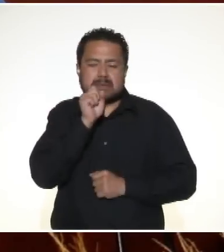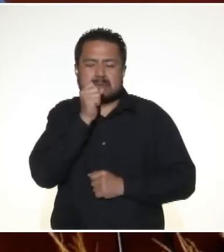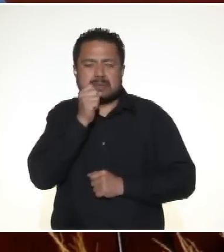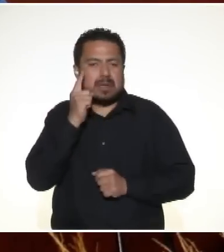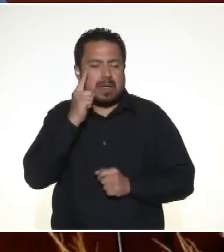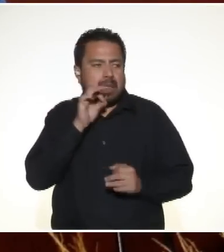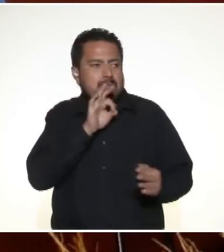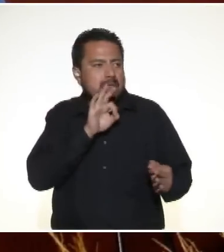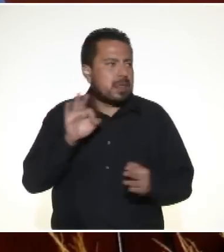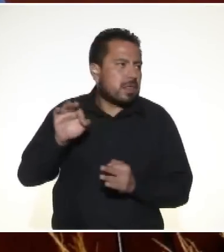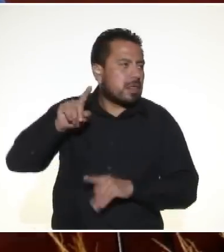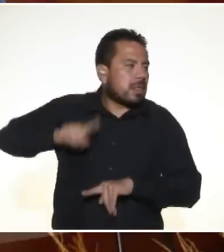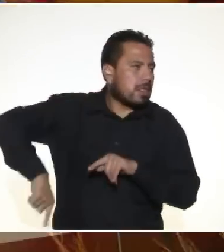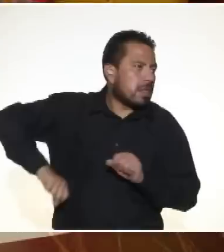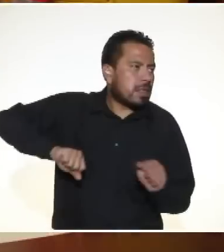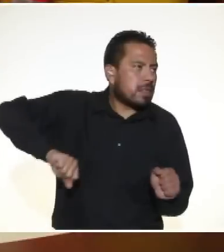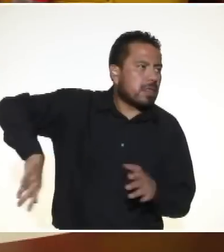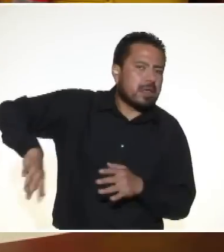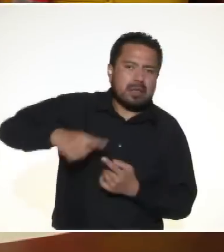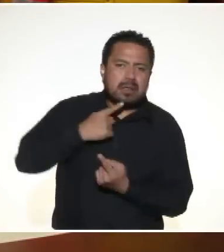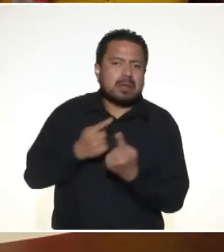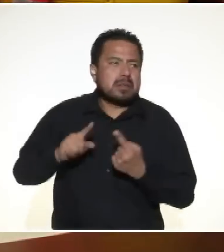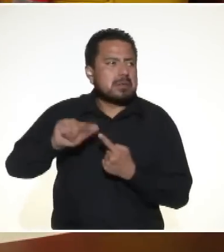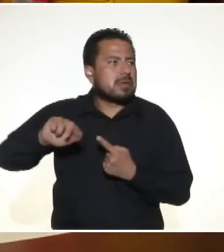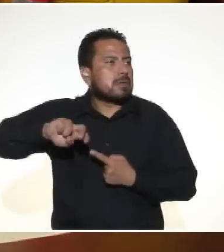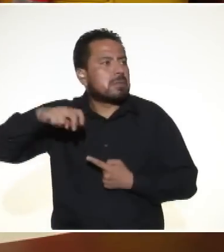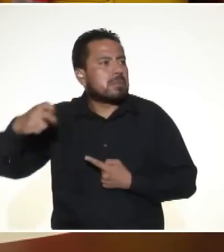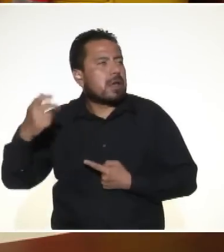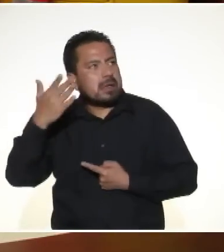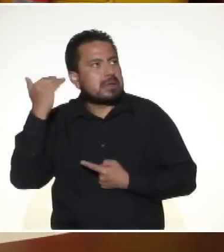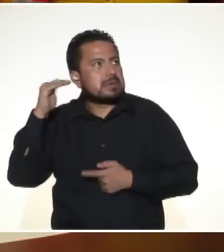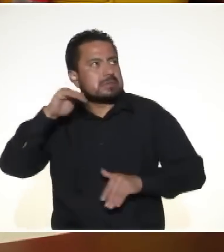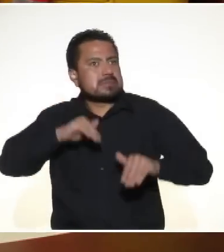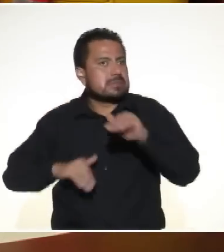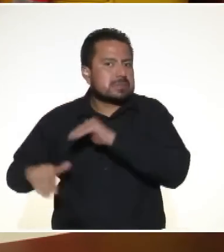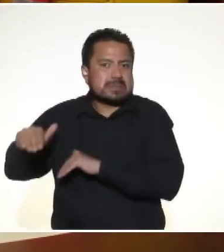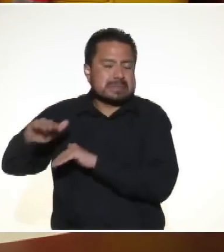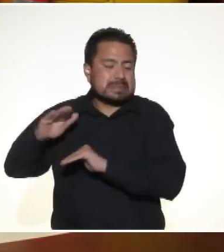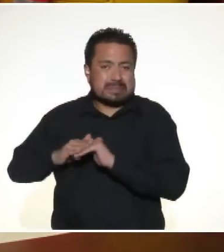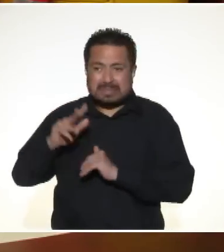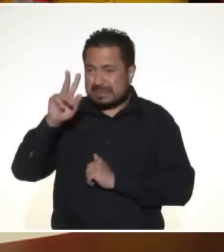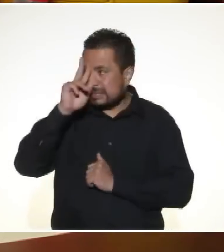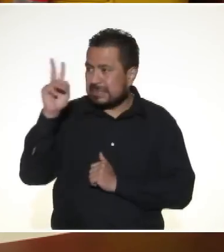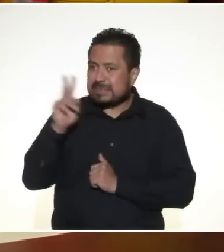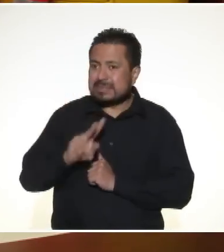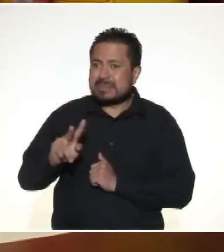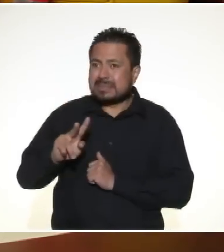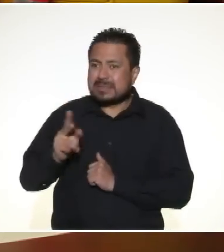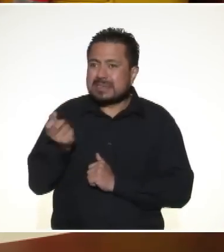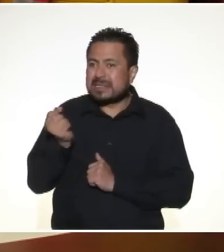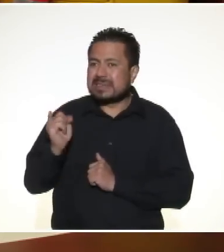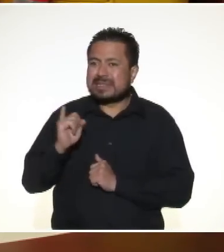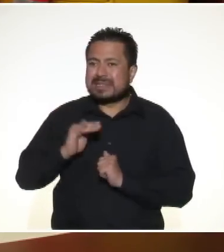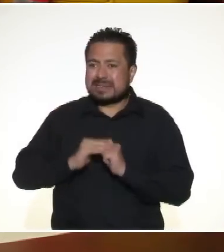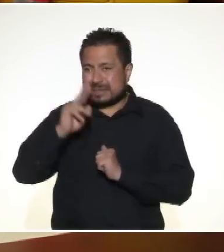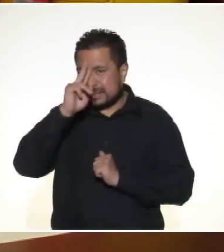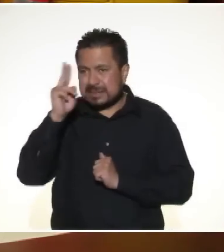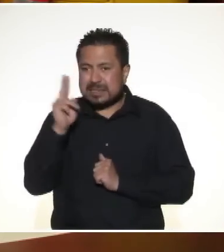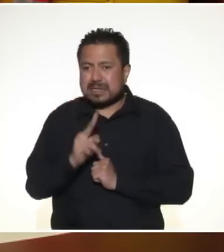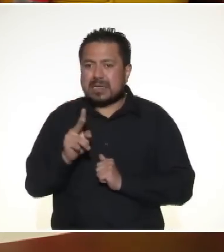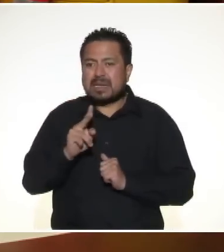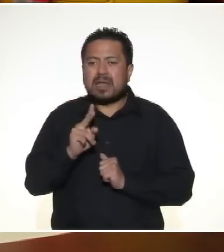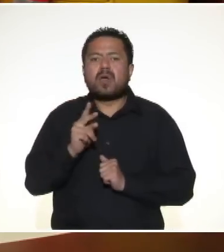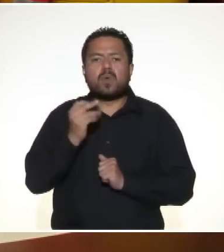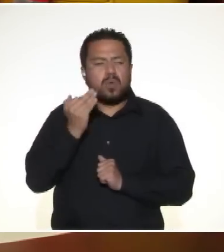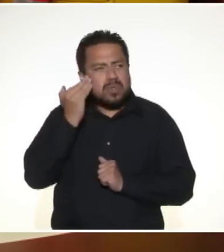ver al niño. Sí. Un niño se cae y no sabe nadar, es una tragedia. Normalmente son tragedias espantosas. ¿Cuánto tiempo